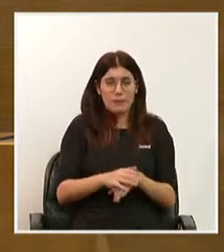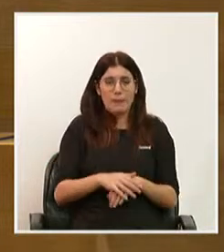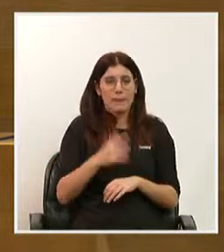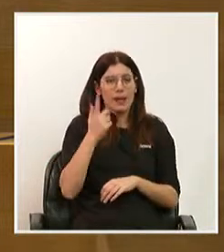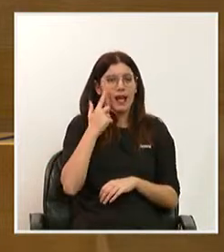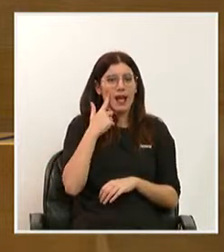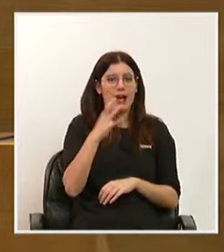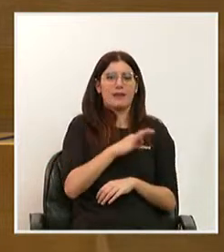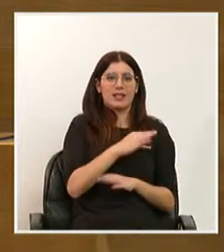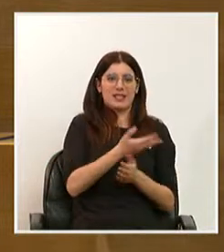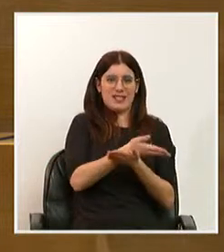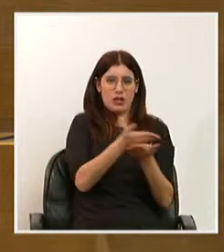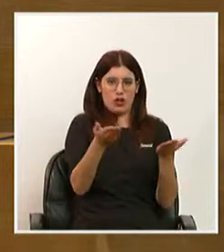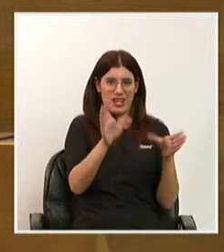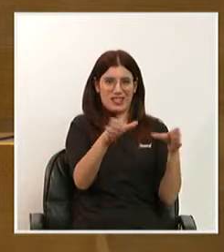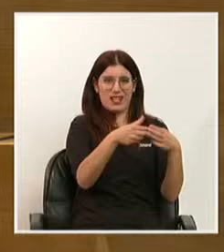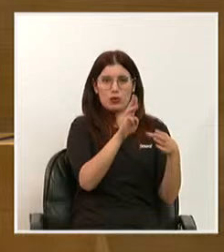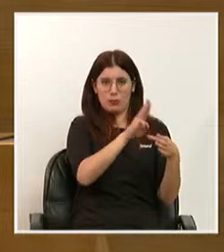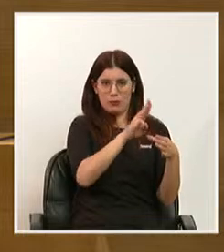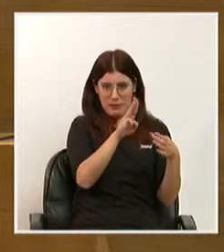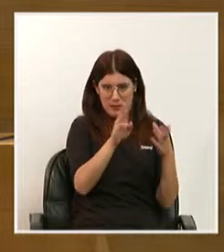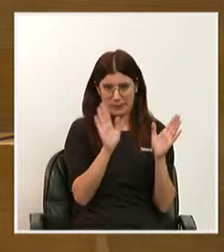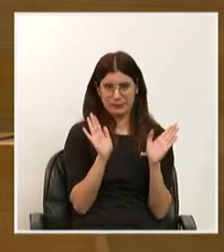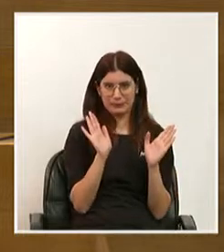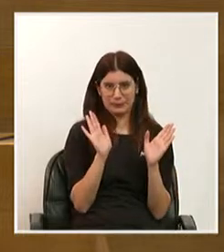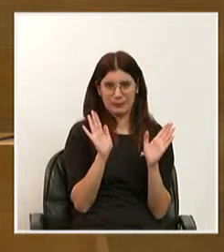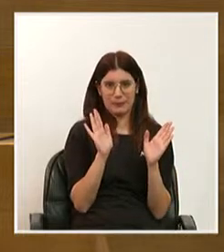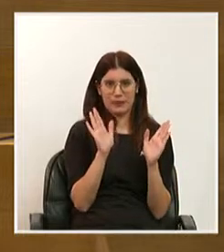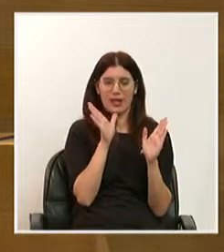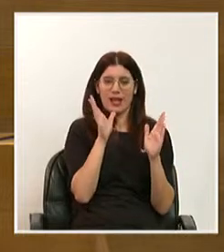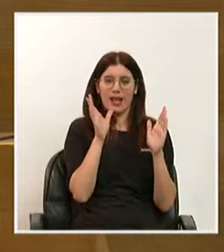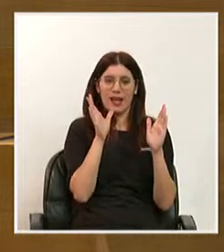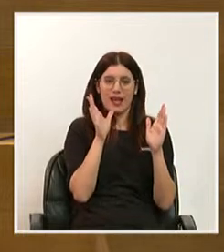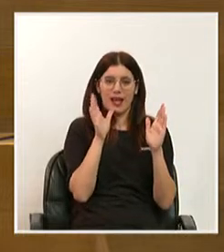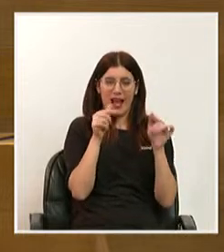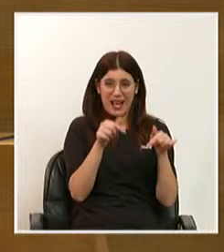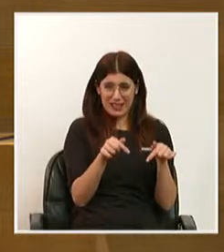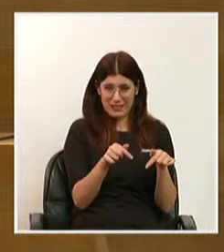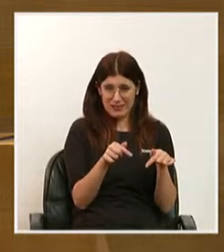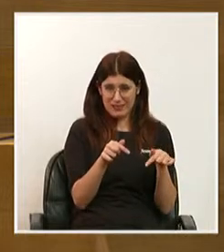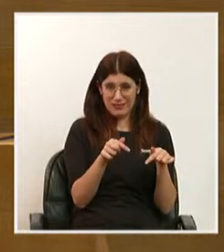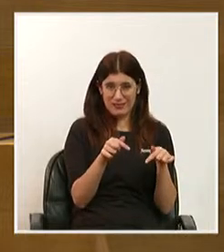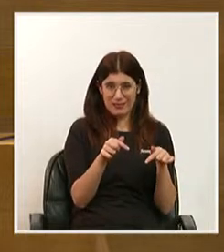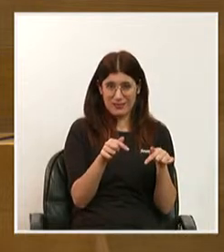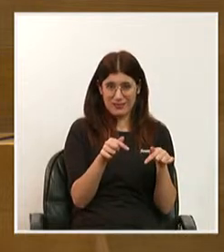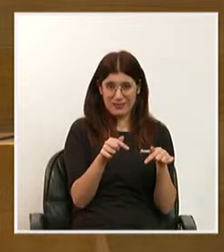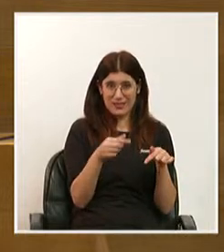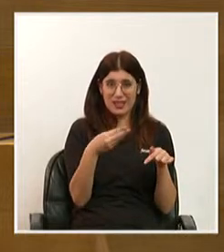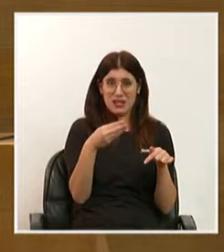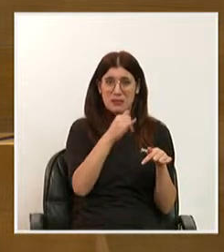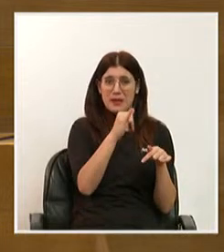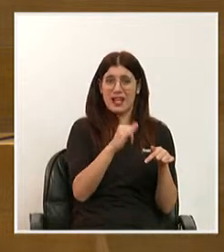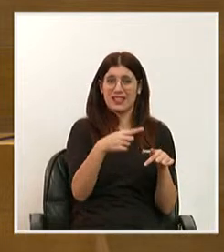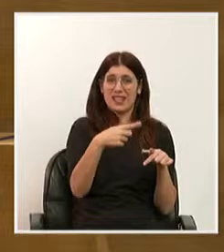señor del popular aquí que Beatriz